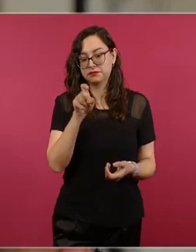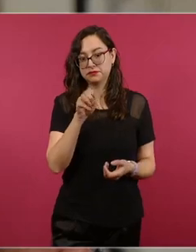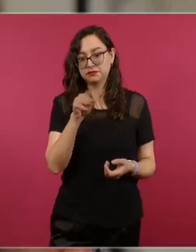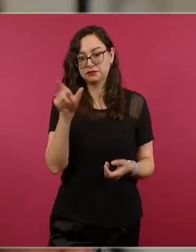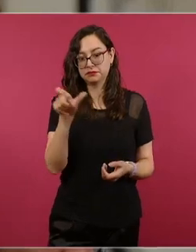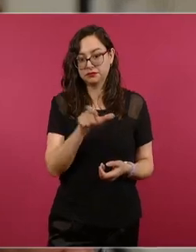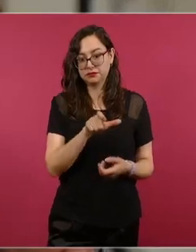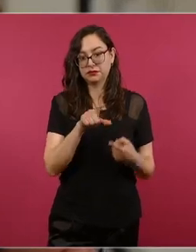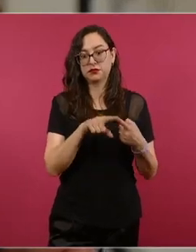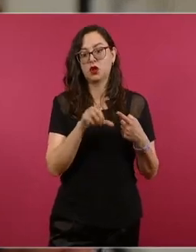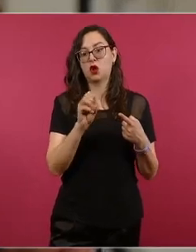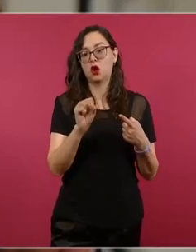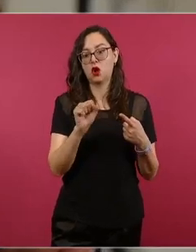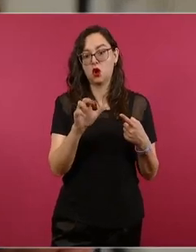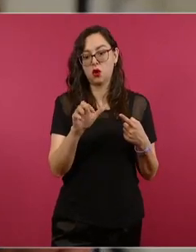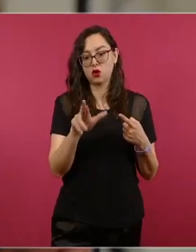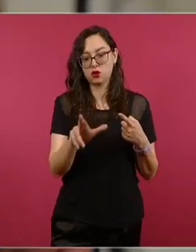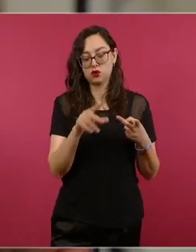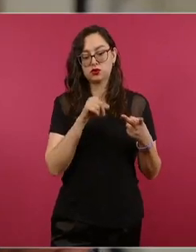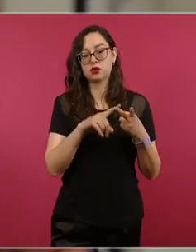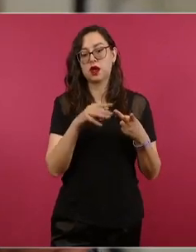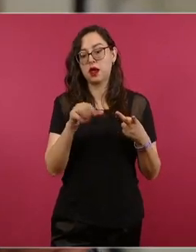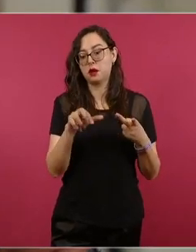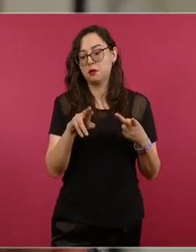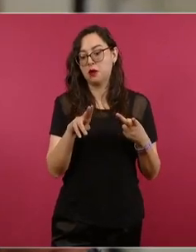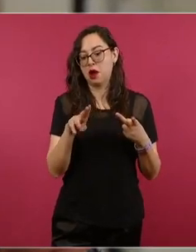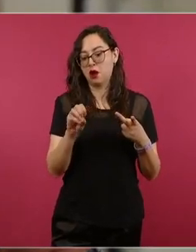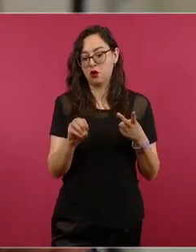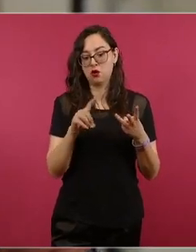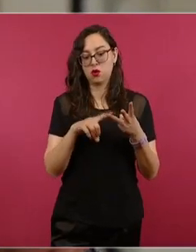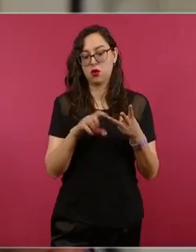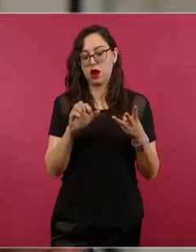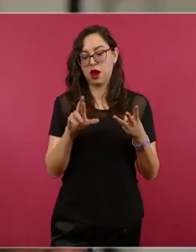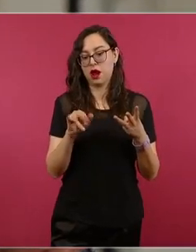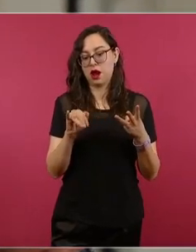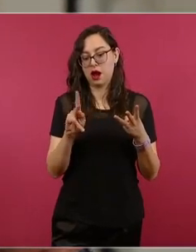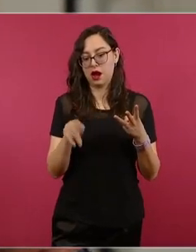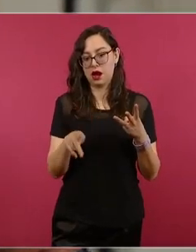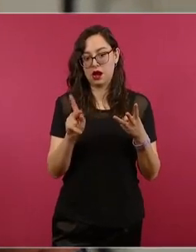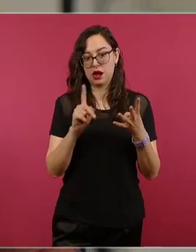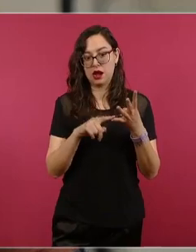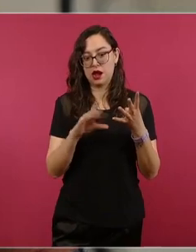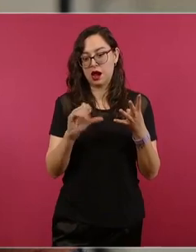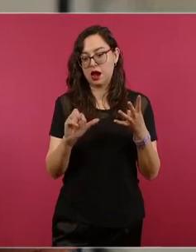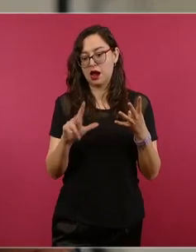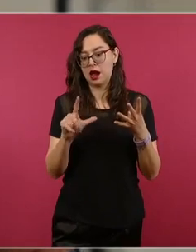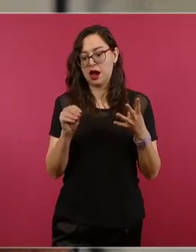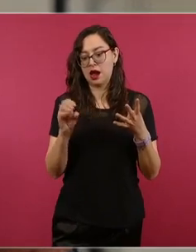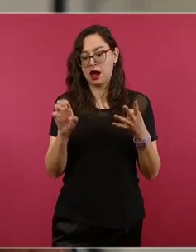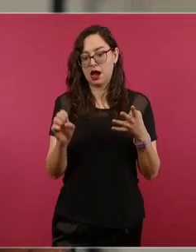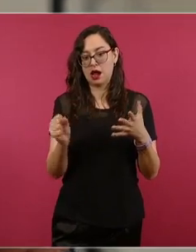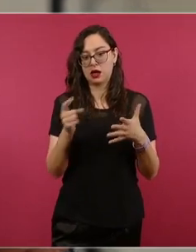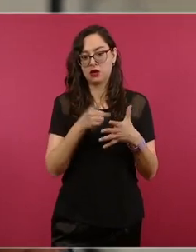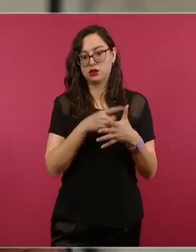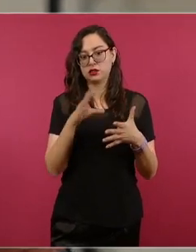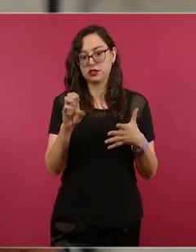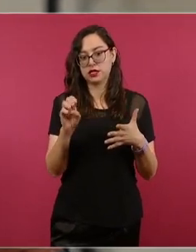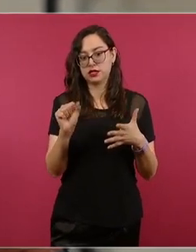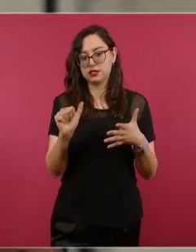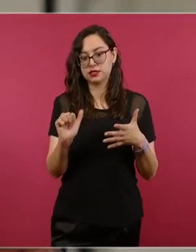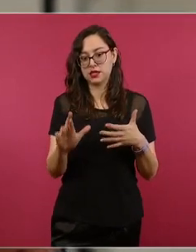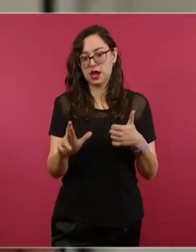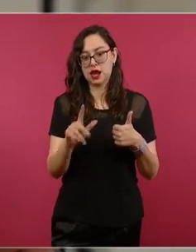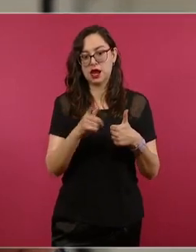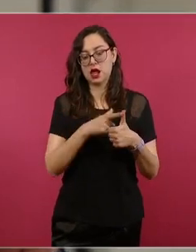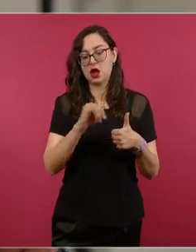subdirección son Óscar Omar Ramírez Amayo, Mauro Eduardo Gálvez, Eric Alberto Ramírez Fuentes, Carlos Olatay, César Bravo y José